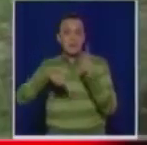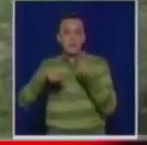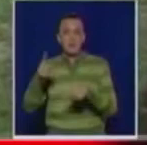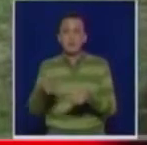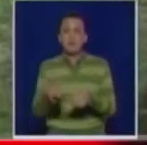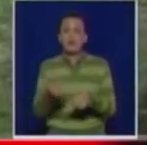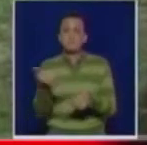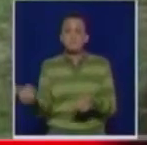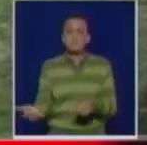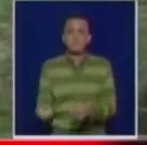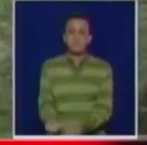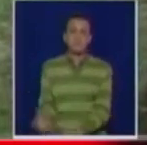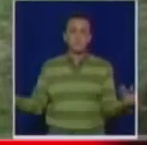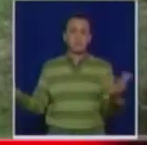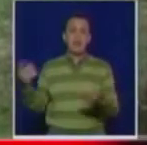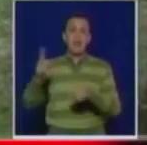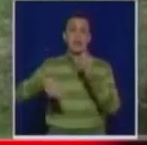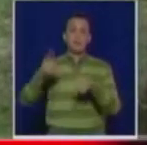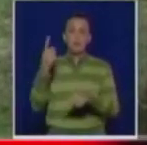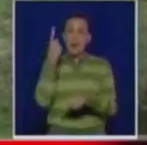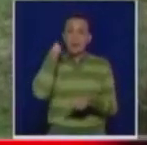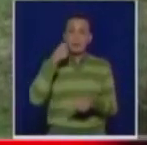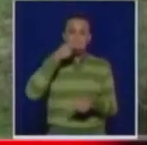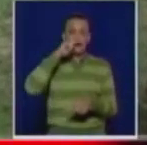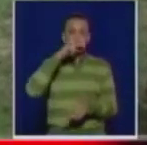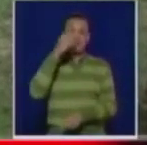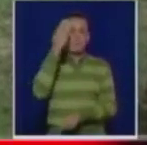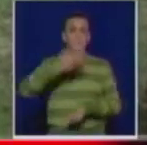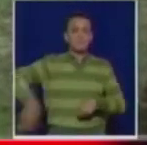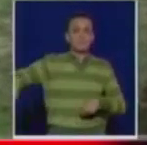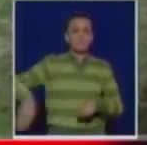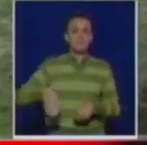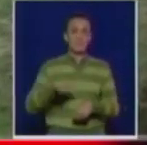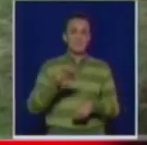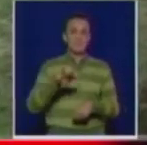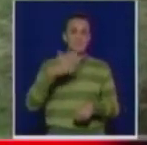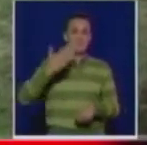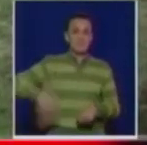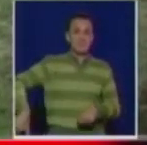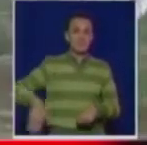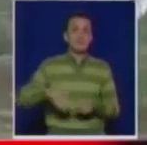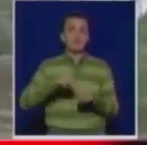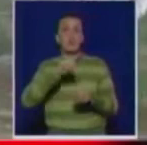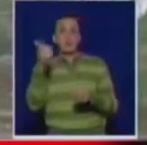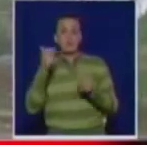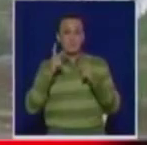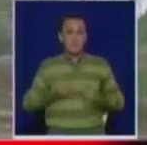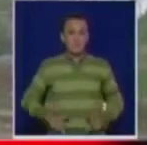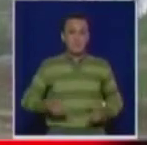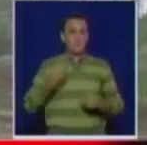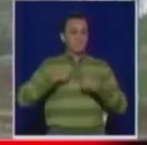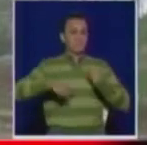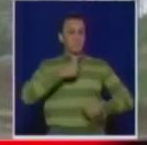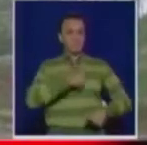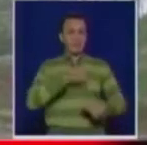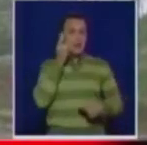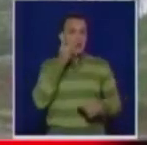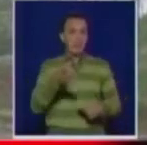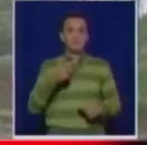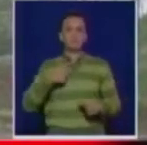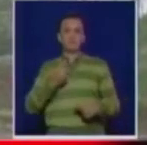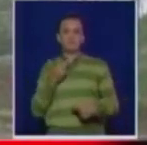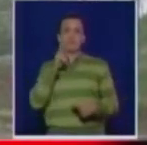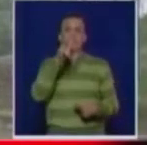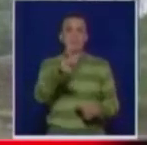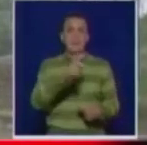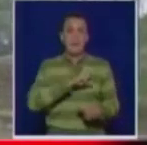creo que quedó sin unas piernas, sin las piernitas. Y otra persona quedó mal herida también. Hay transporte, yo voy a viajar a Cali, no se